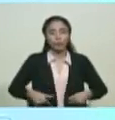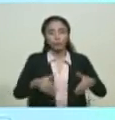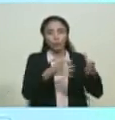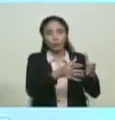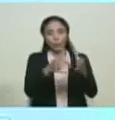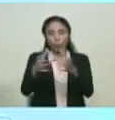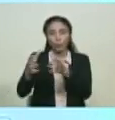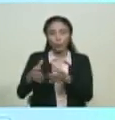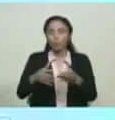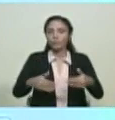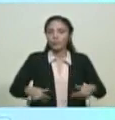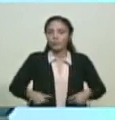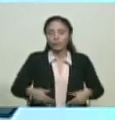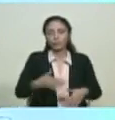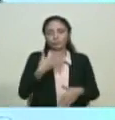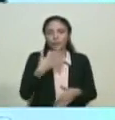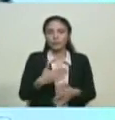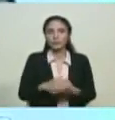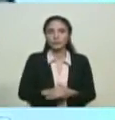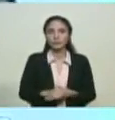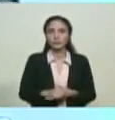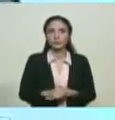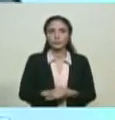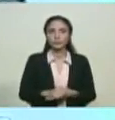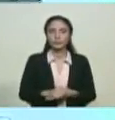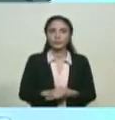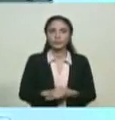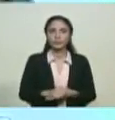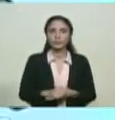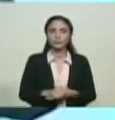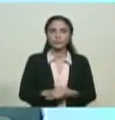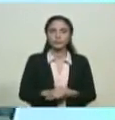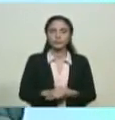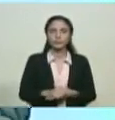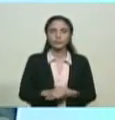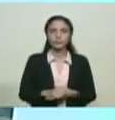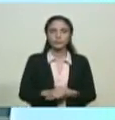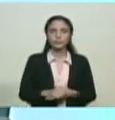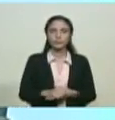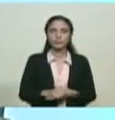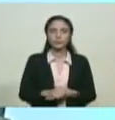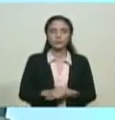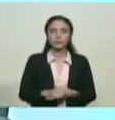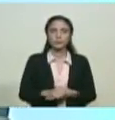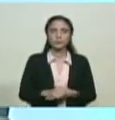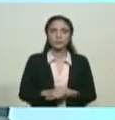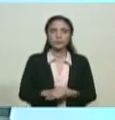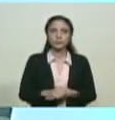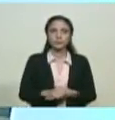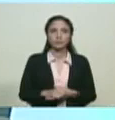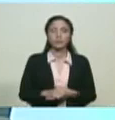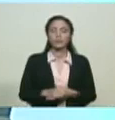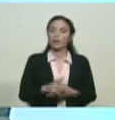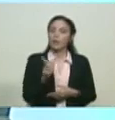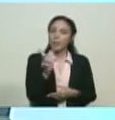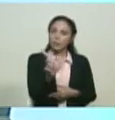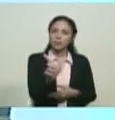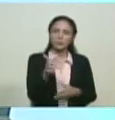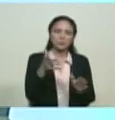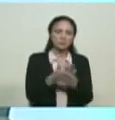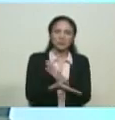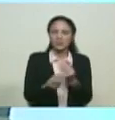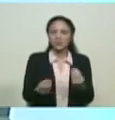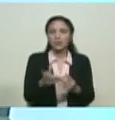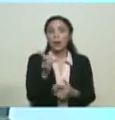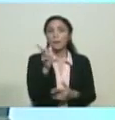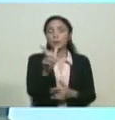nuestro pueblo convertido en poder a través del partido socialista unido venezuela el partido socialista unidos venezuela es una